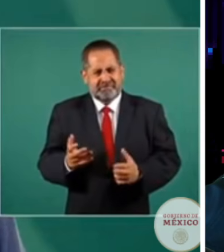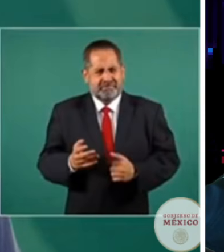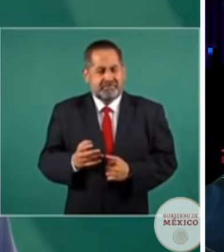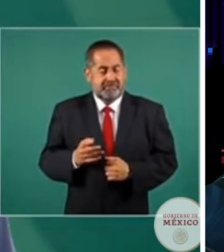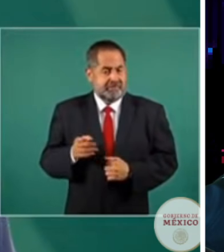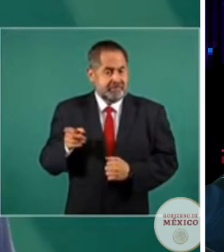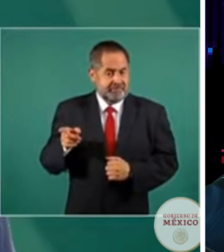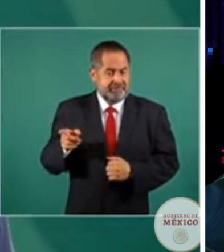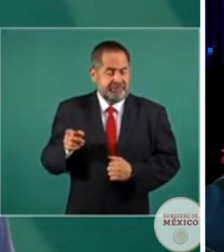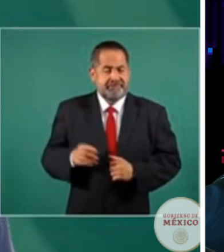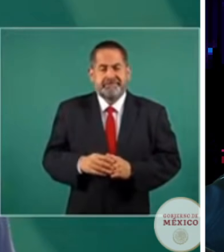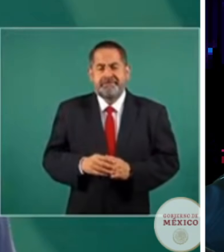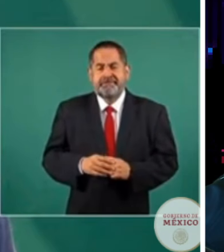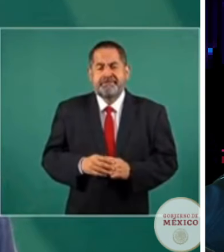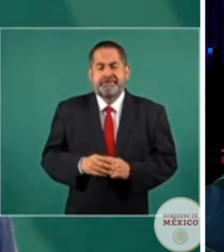de